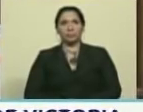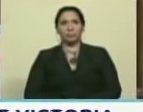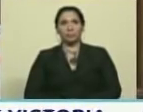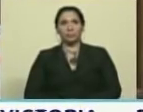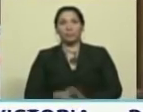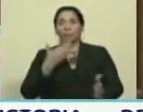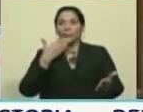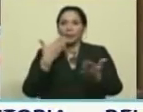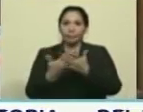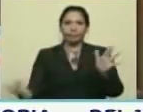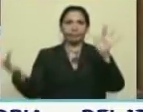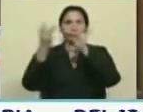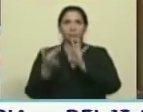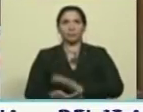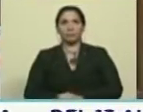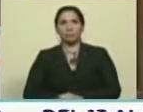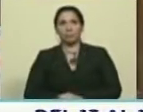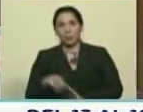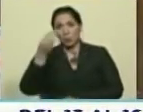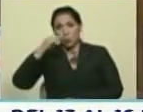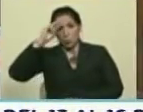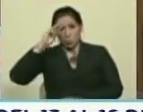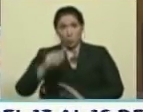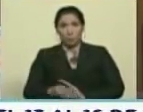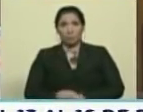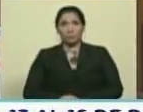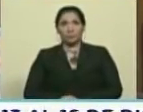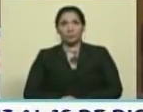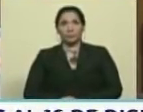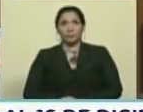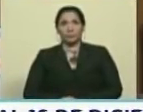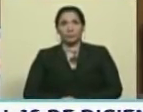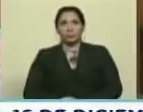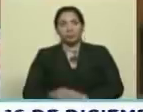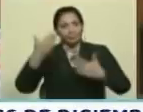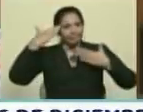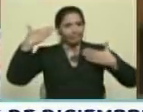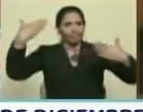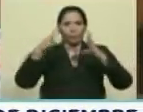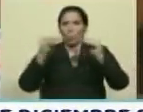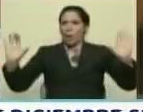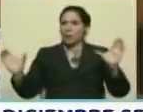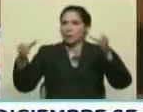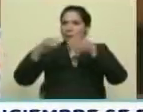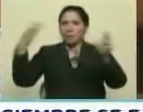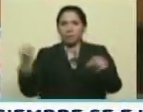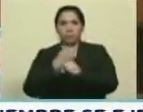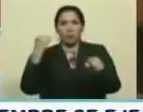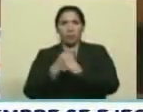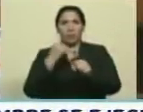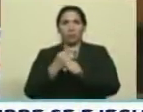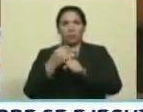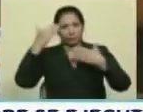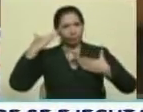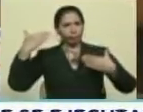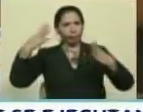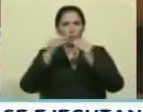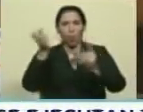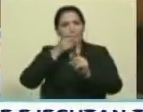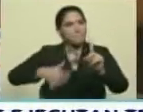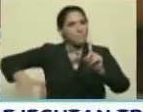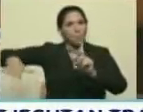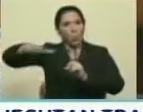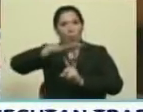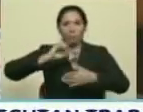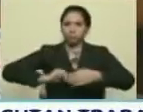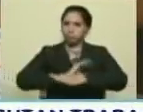Muchas gracias, hermano presidente de Cuba. Un saludo a todo el equipo de trabajo, saludo a todo el pueblo